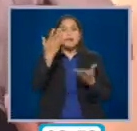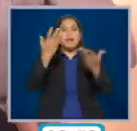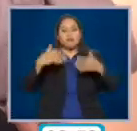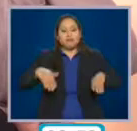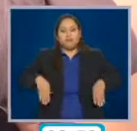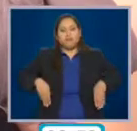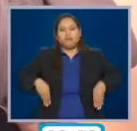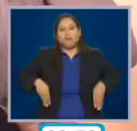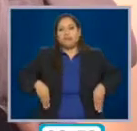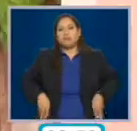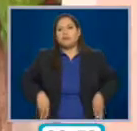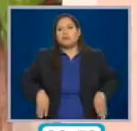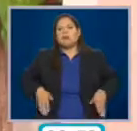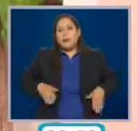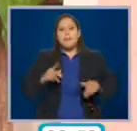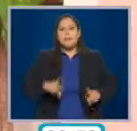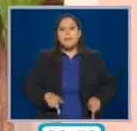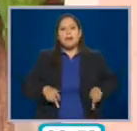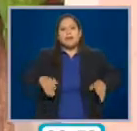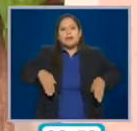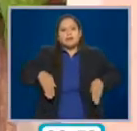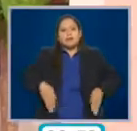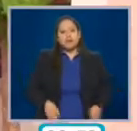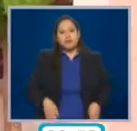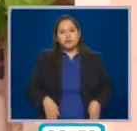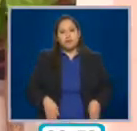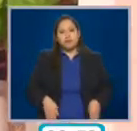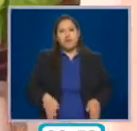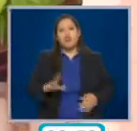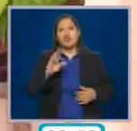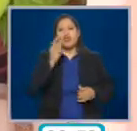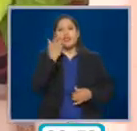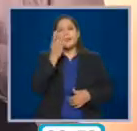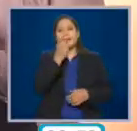las manos, pero en el bolsillo. Exacto. Ahí está. O como cuando mamá no